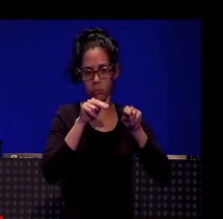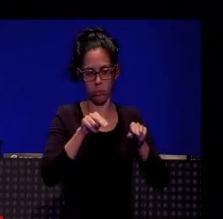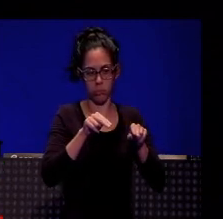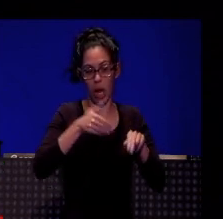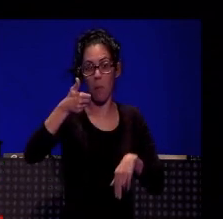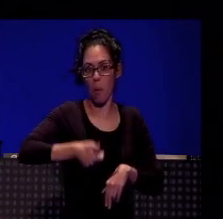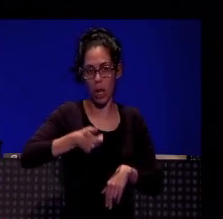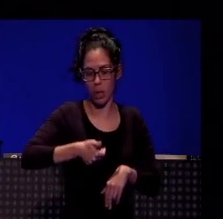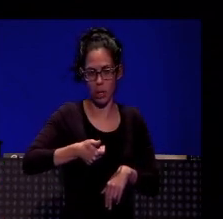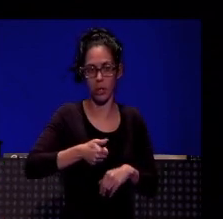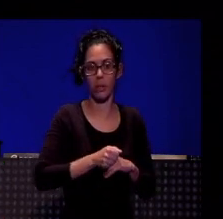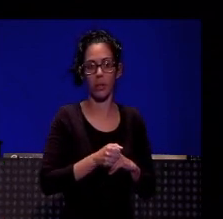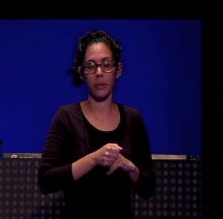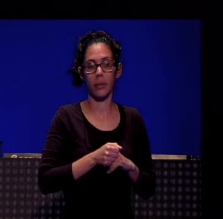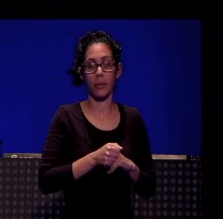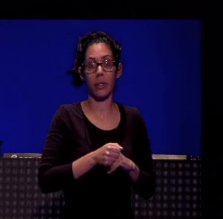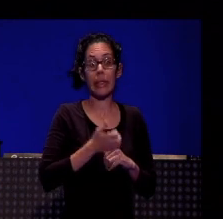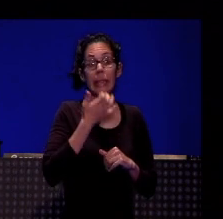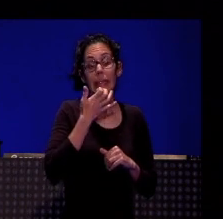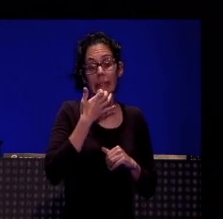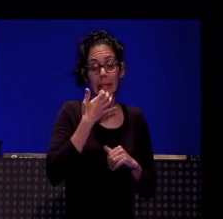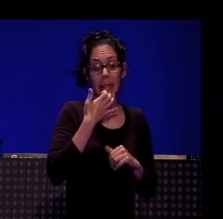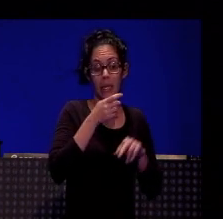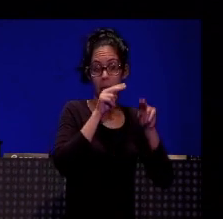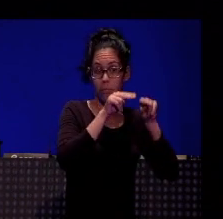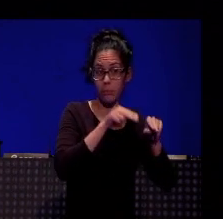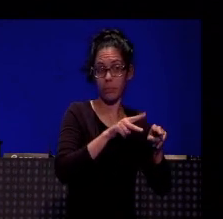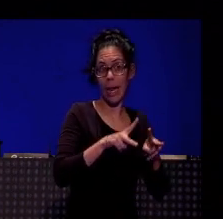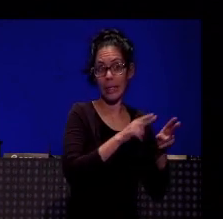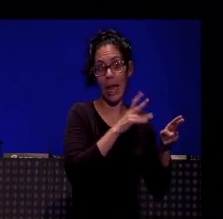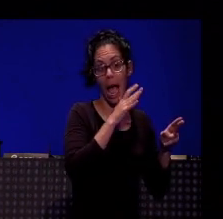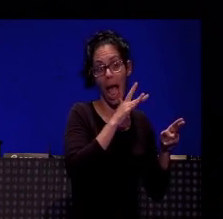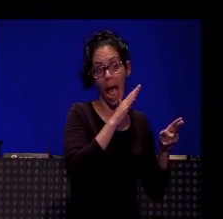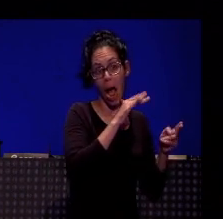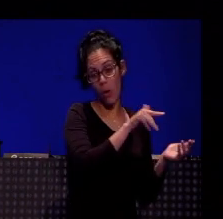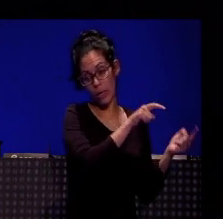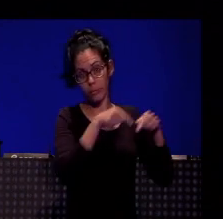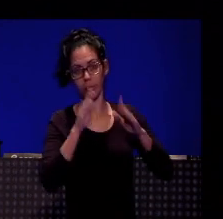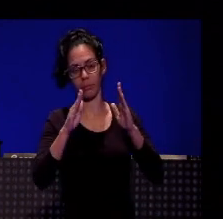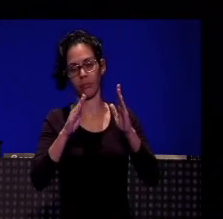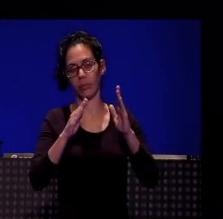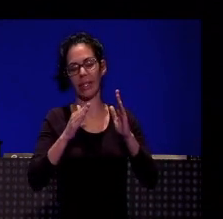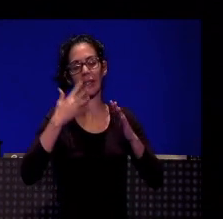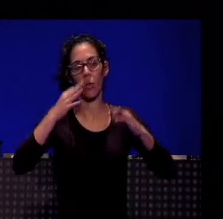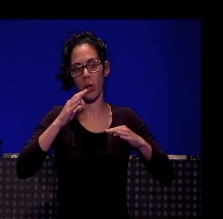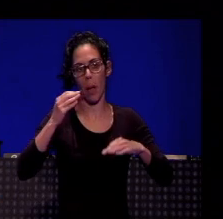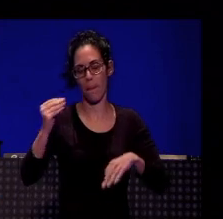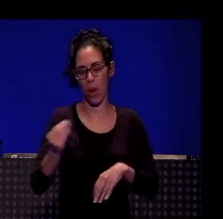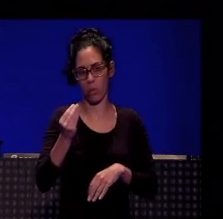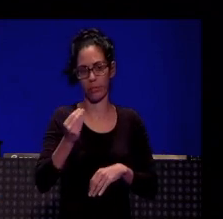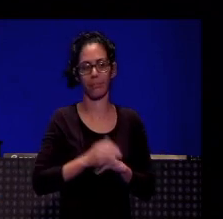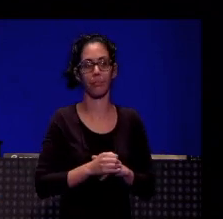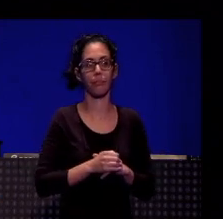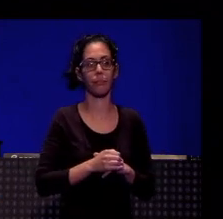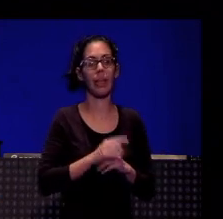quizás si hubiéramos estado en el momento de ahora pues hubiera sido pues muchísimo mejor el gran cambio es